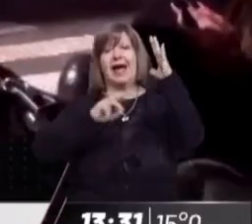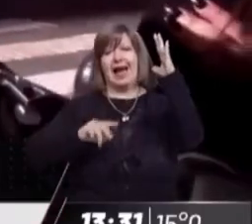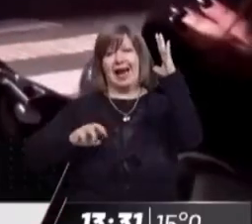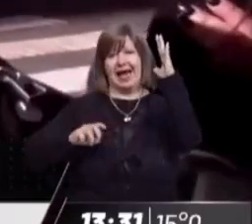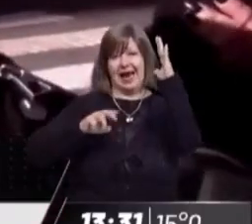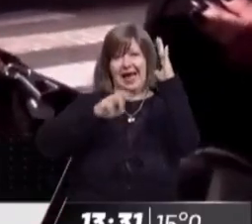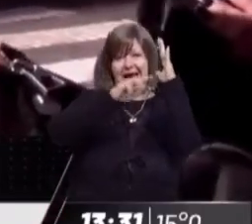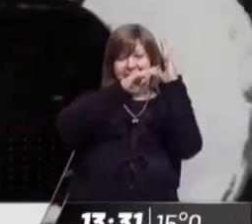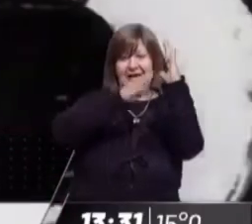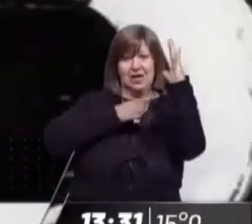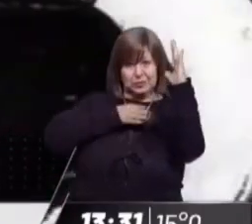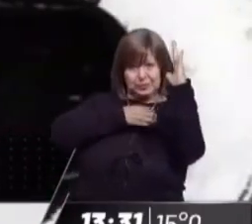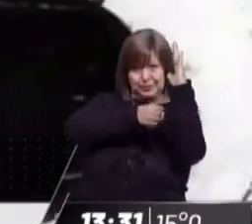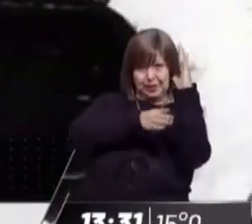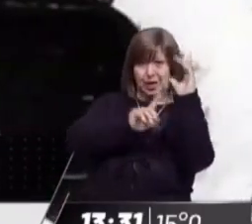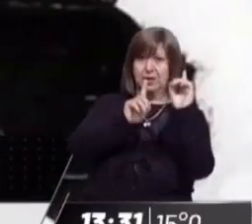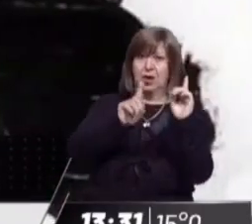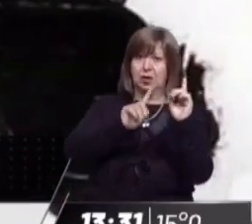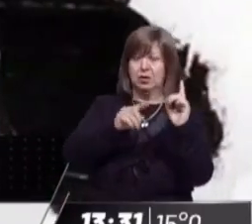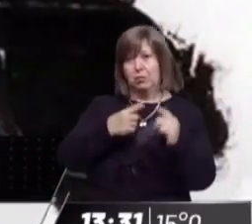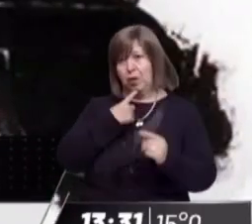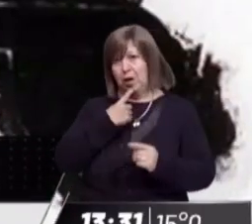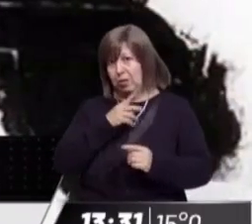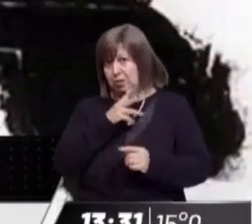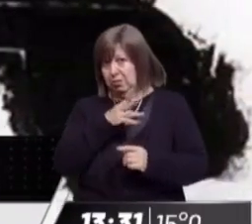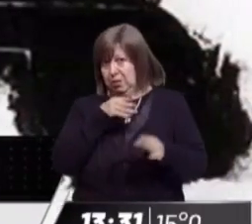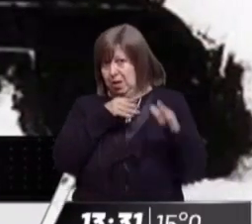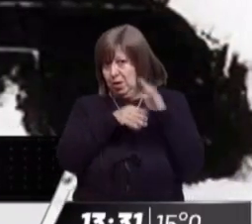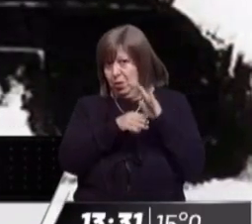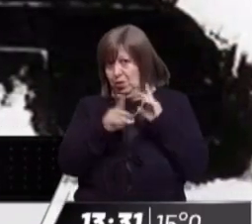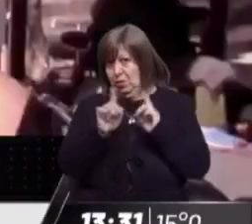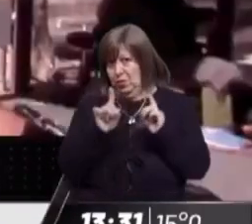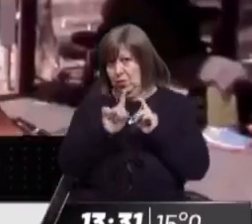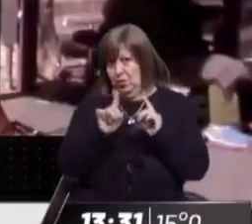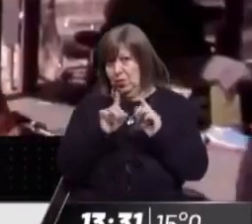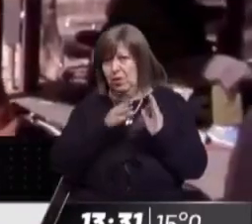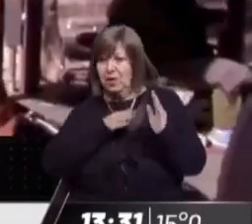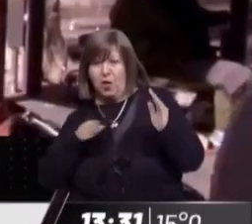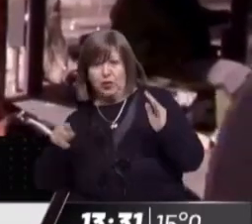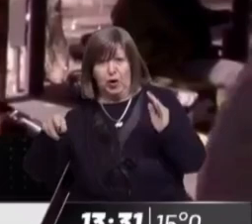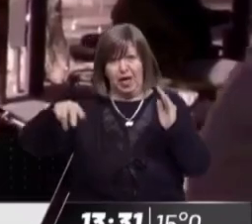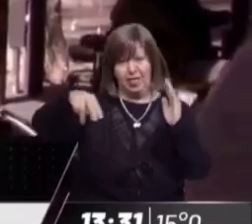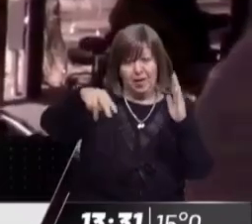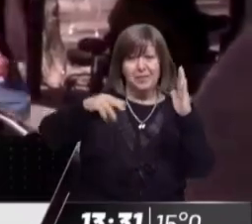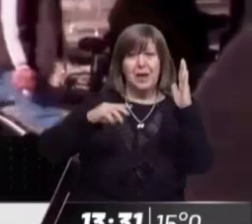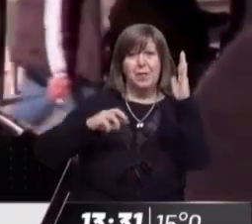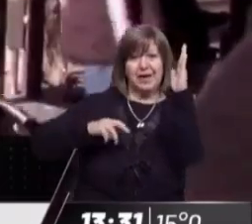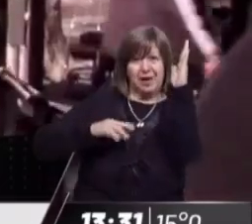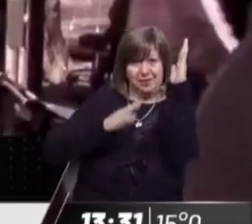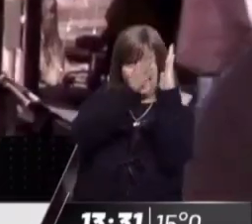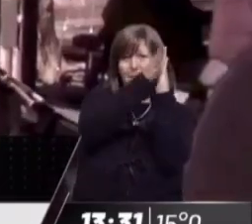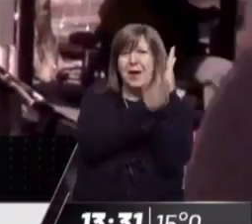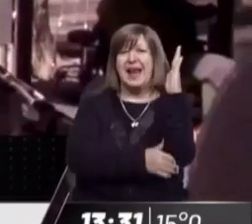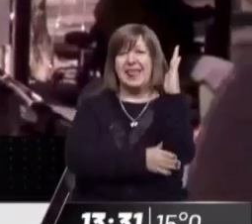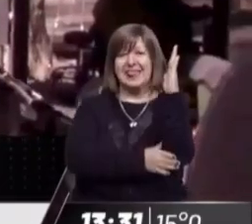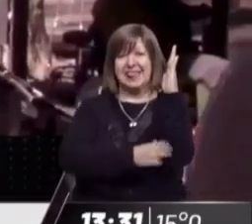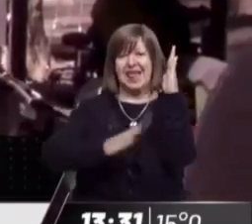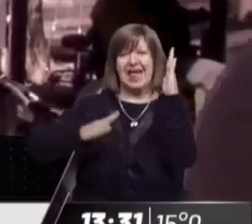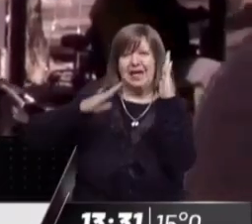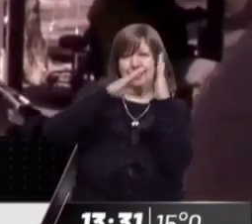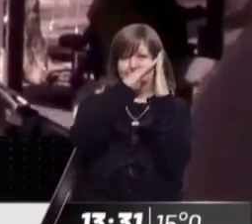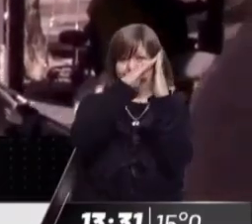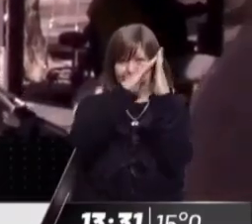prefiero chocarme con todo antes de que caerme que me pase algo por la escalera no harías o qué crees que te puede dar mala suerte